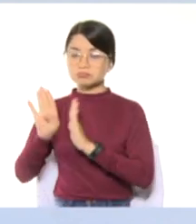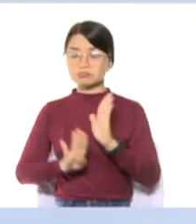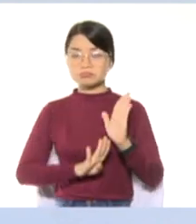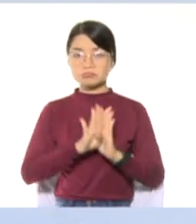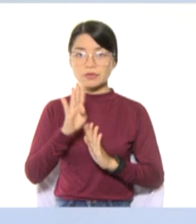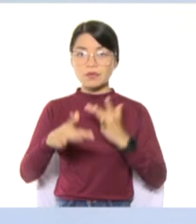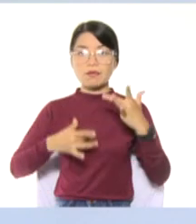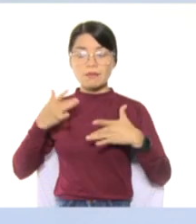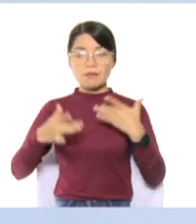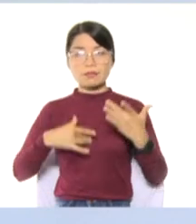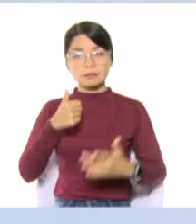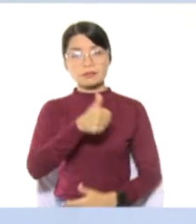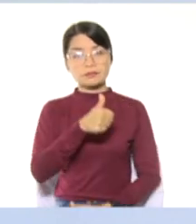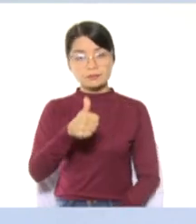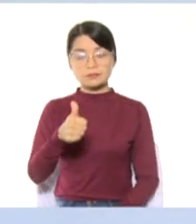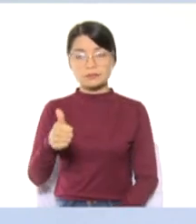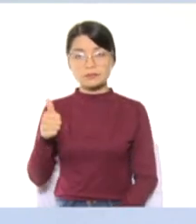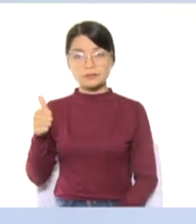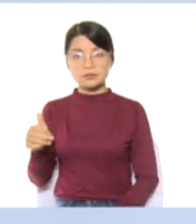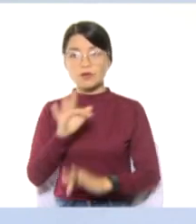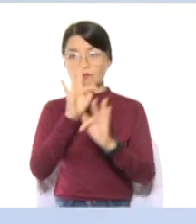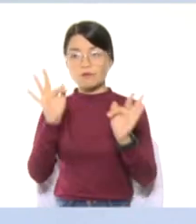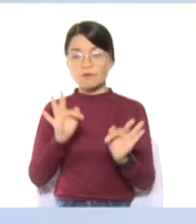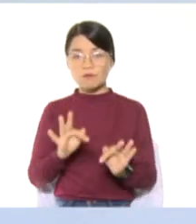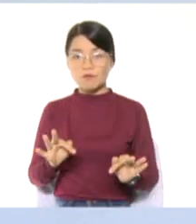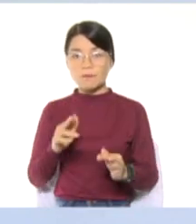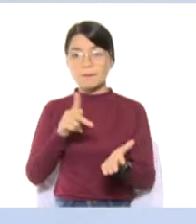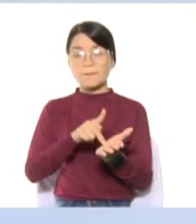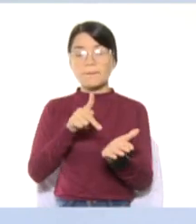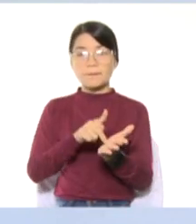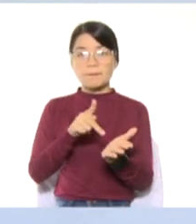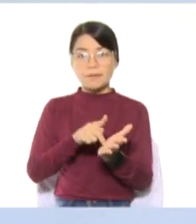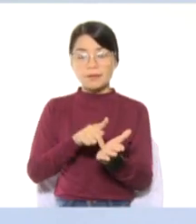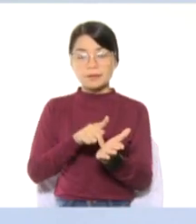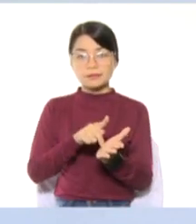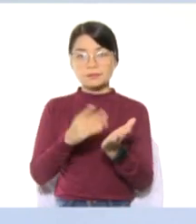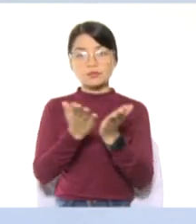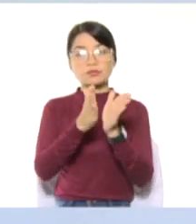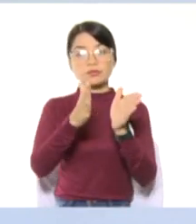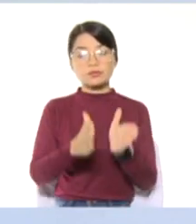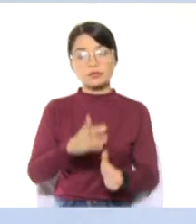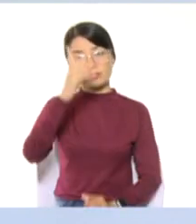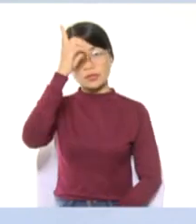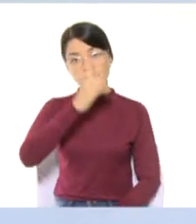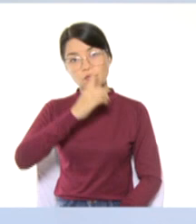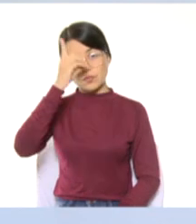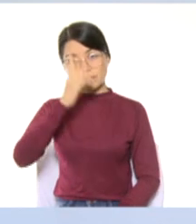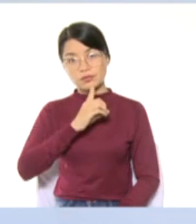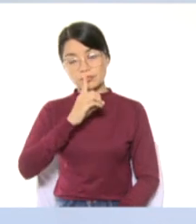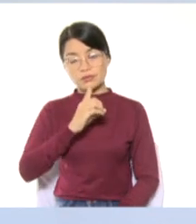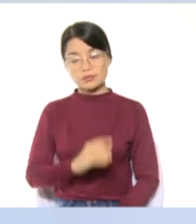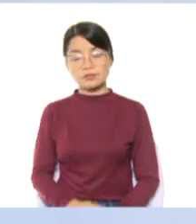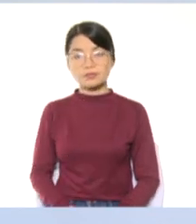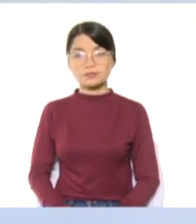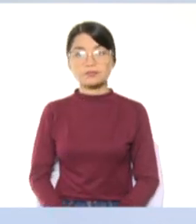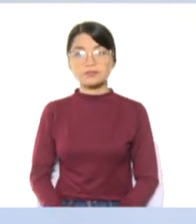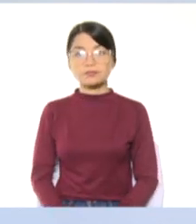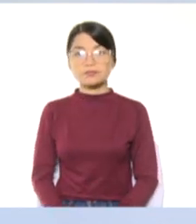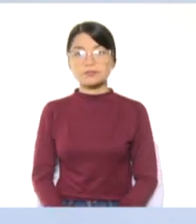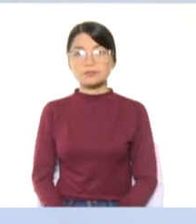áreas de formación, considerando y creando las condiciones de participación de los estudiantes con alguna necesidad educativa especial